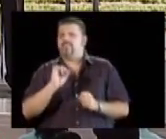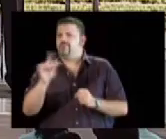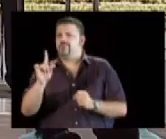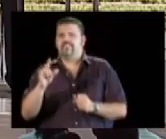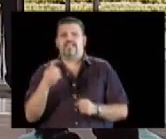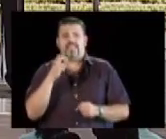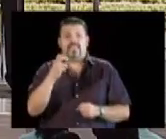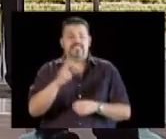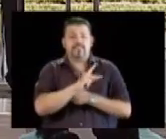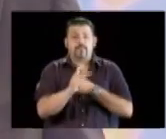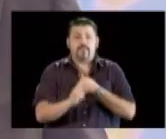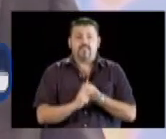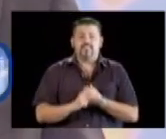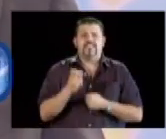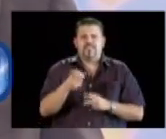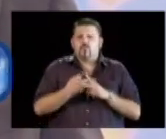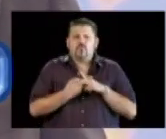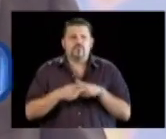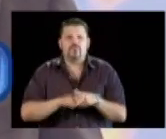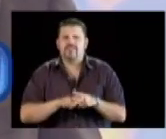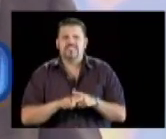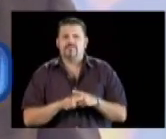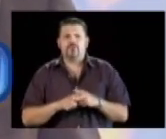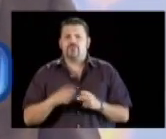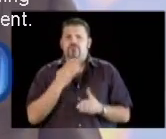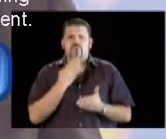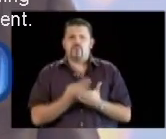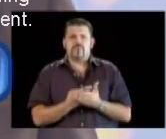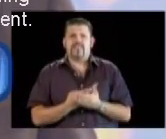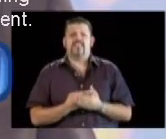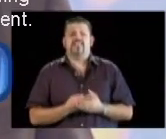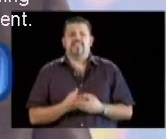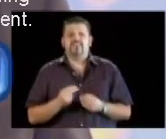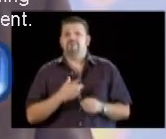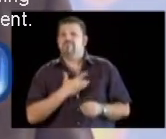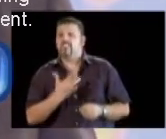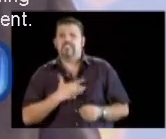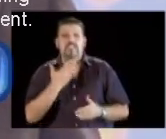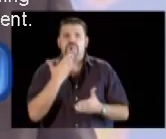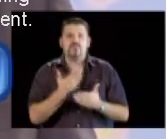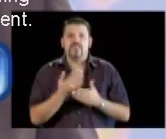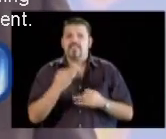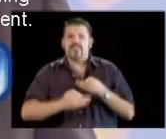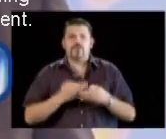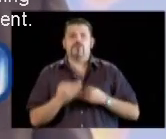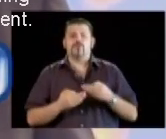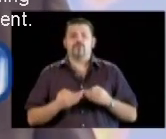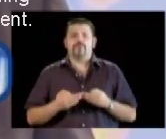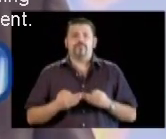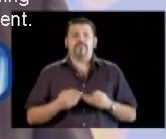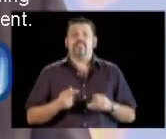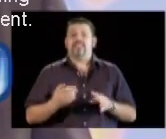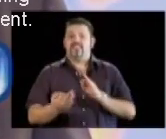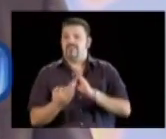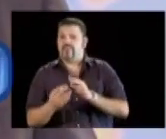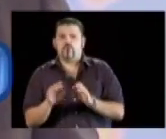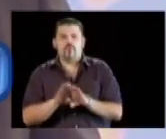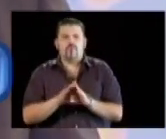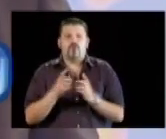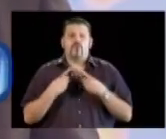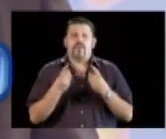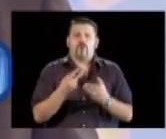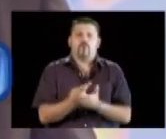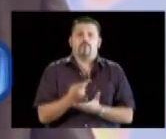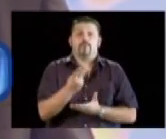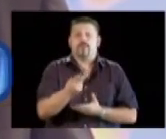país. Es un principio muy, muy simple, con mucho sentido común. Es un principio donde hablamos de enseñar a los niños sin premio ni castigo,